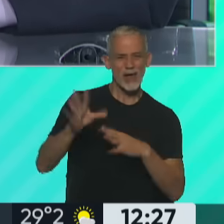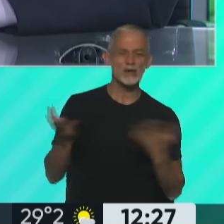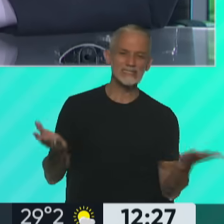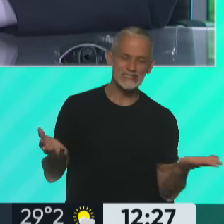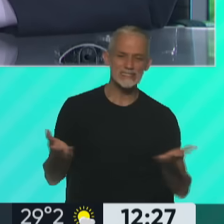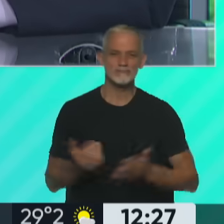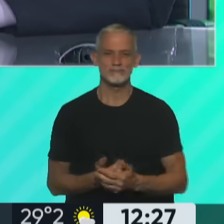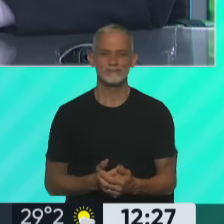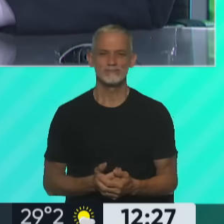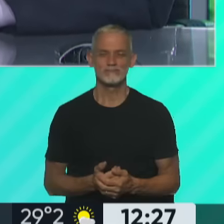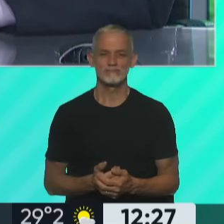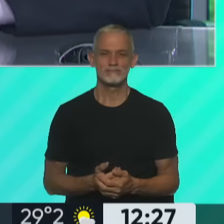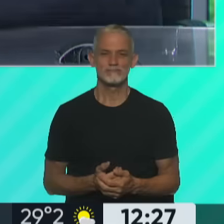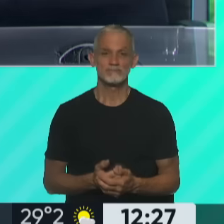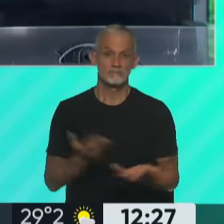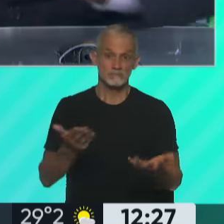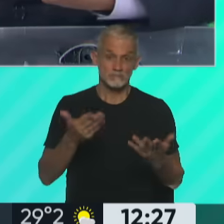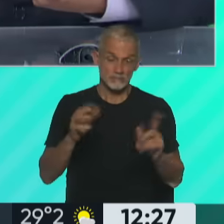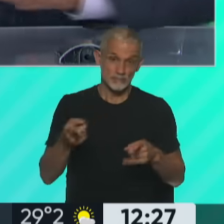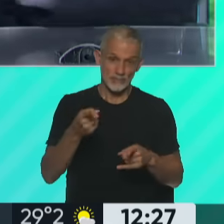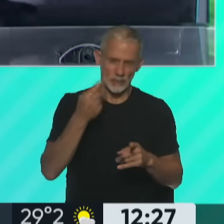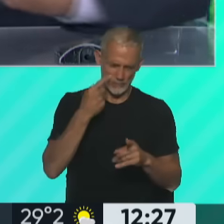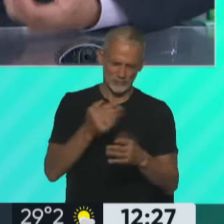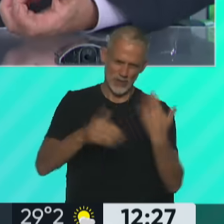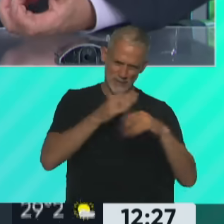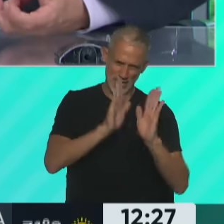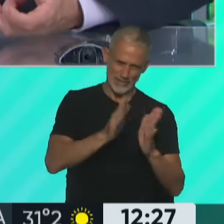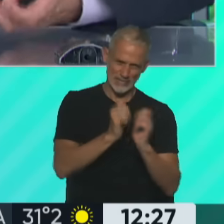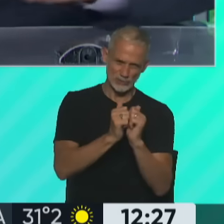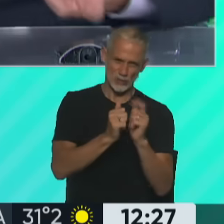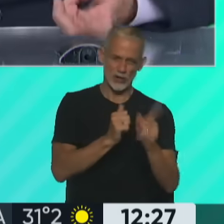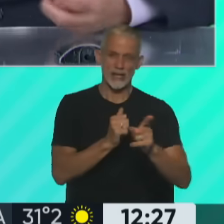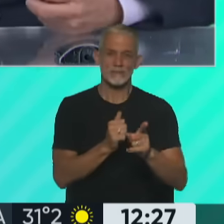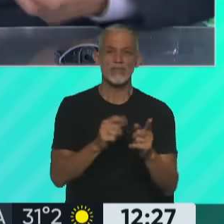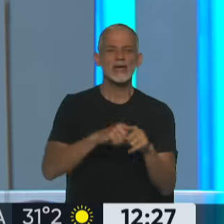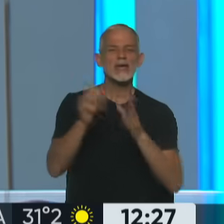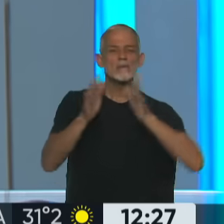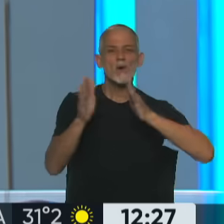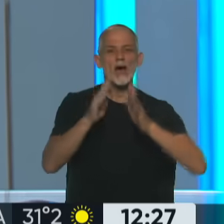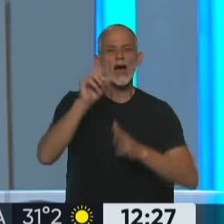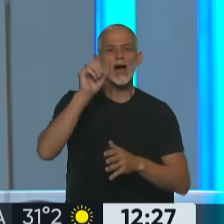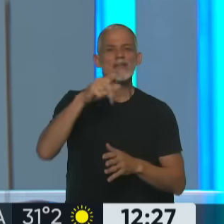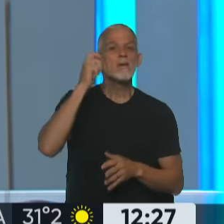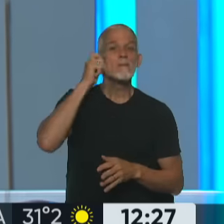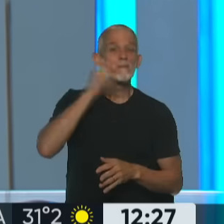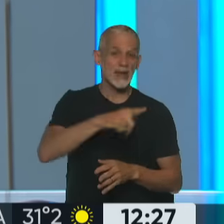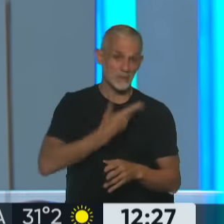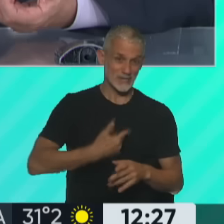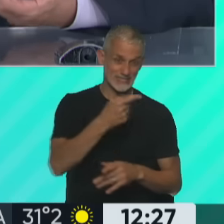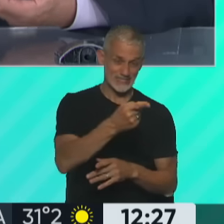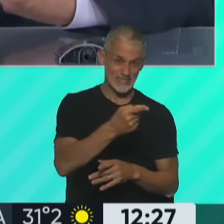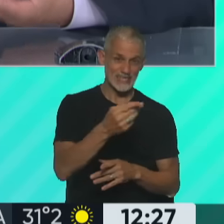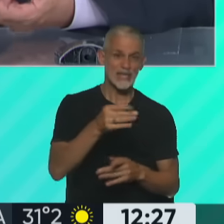su privatización. Esto también, y vamos un poquito atrás, y cuando en la época de Carlos Menem presidente, cuando